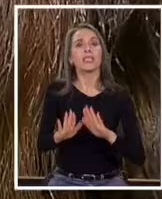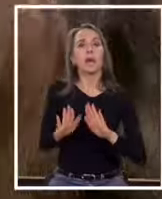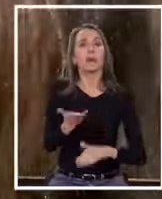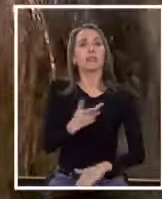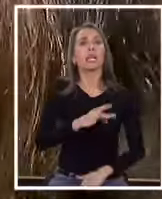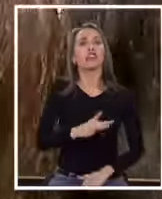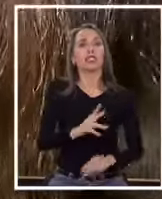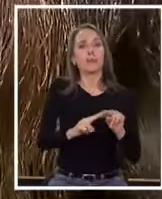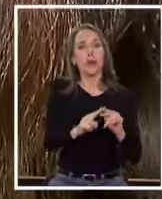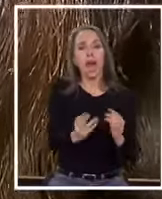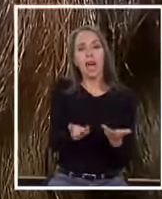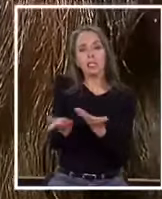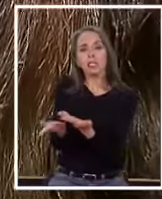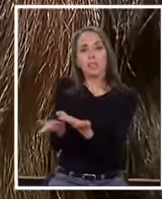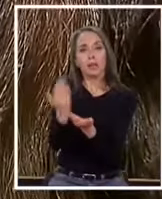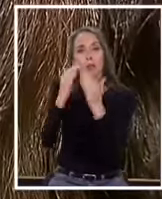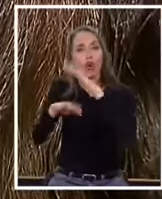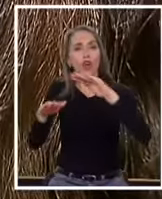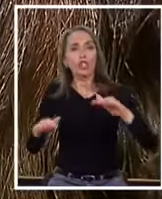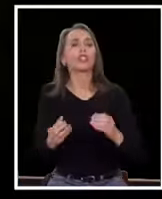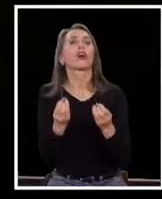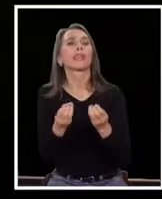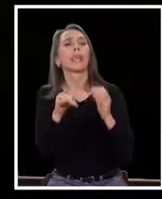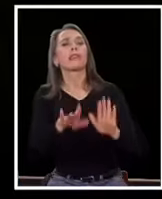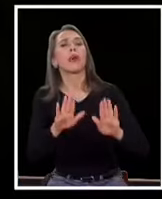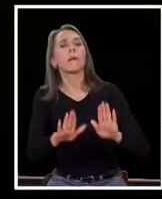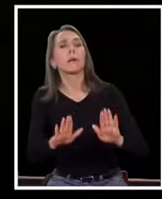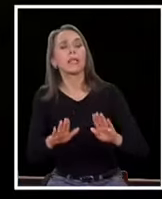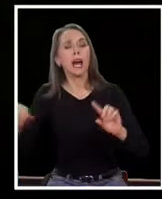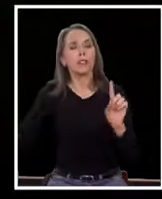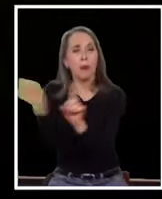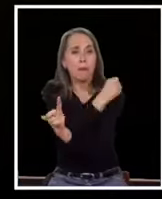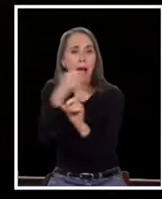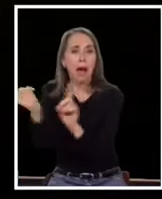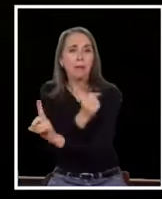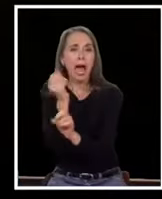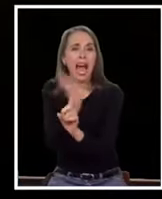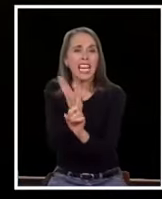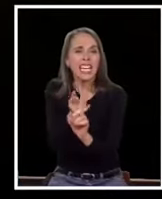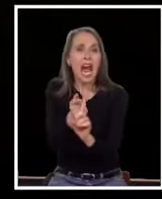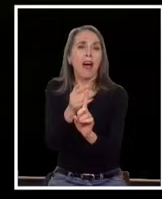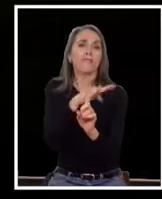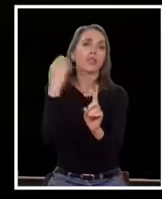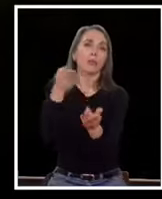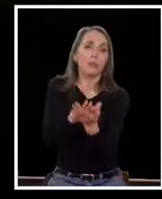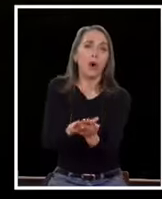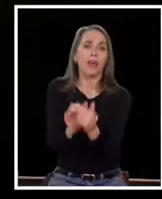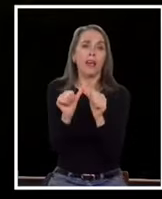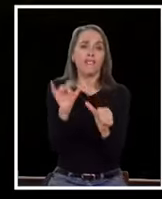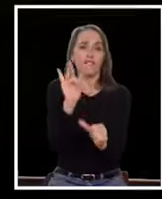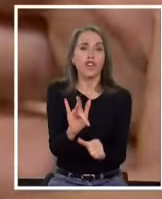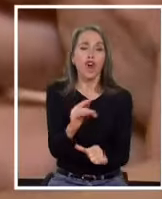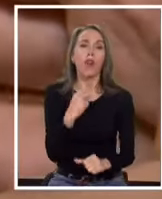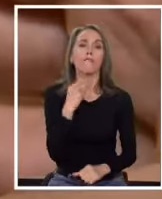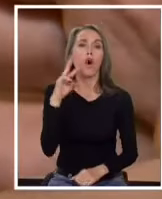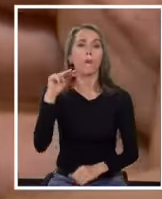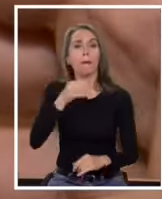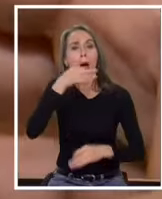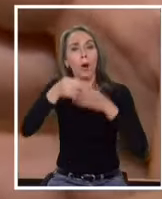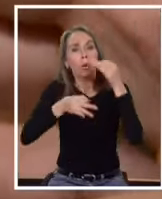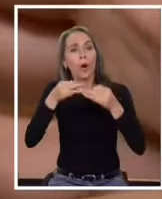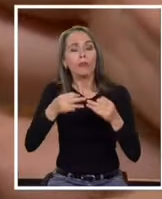hacer algo por los niños? ¿Qué se espera que las agresiones sean graves, que hayan muertes, que hayan violaciones,